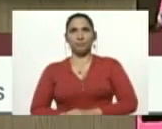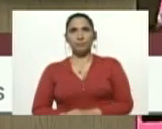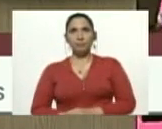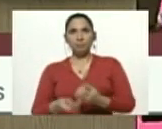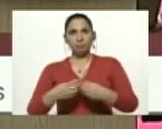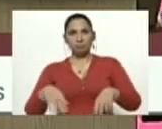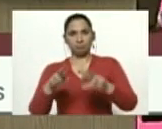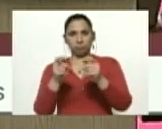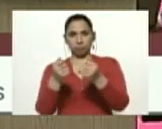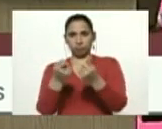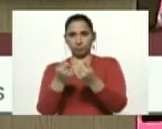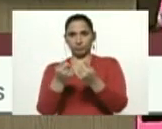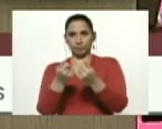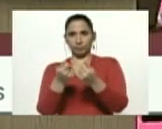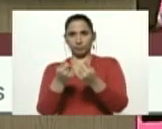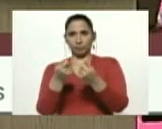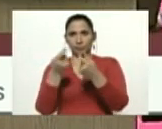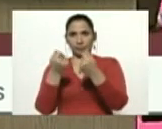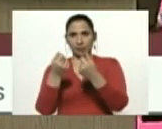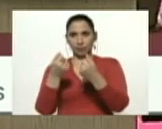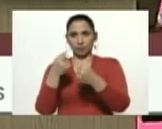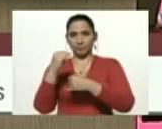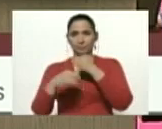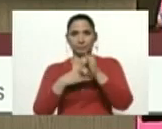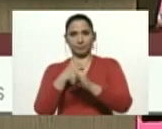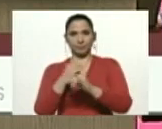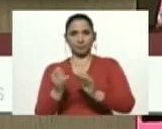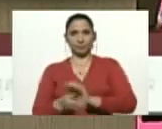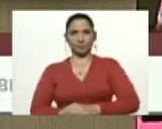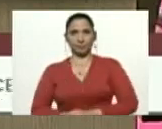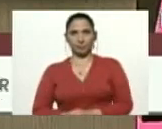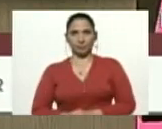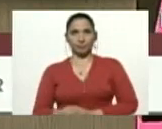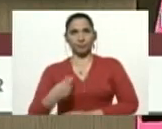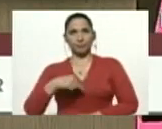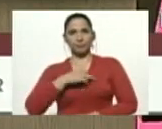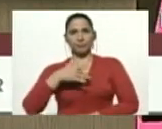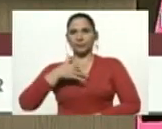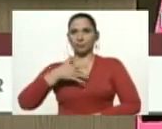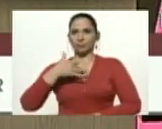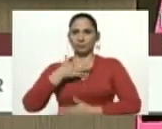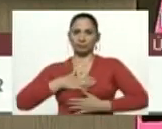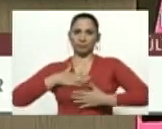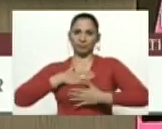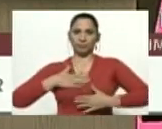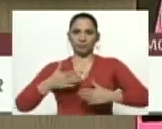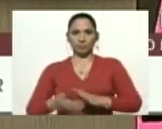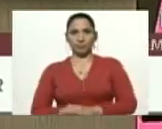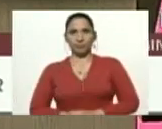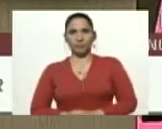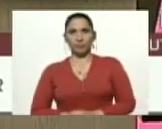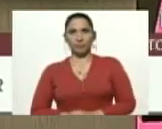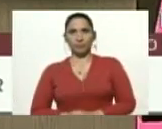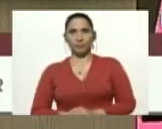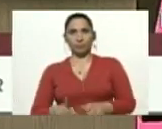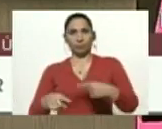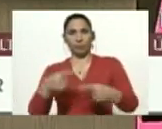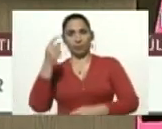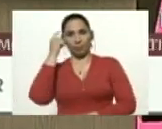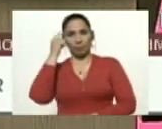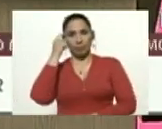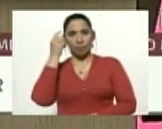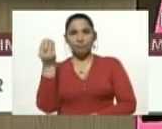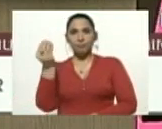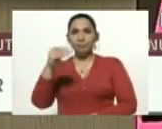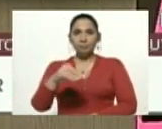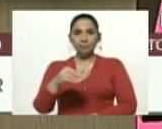valor o a referencia internacional. Nosotros nos sentimos satisfechos y cada día